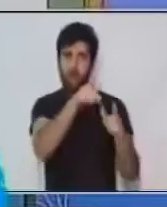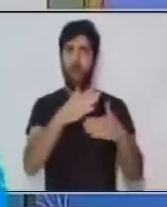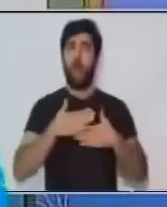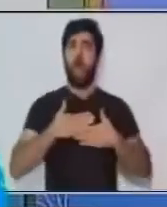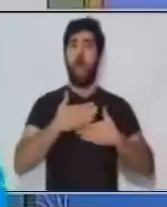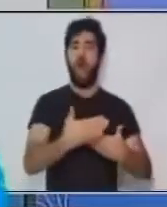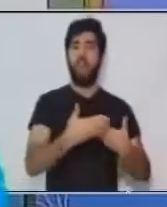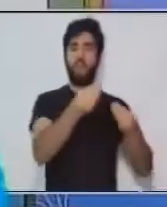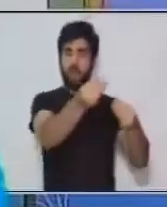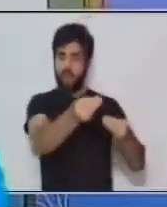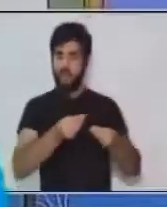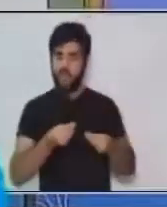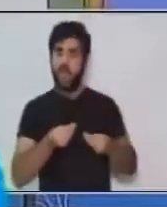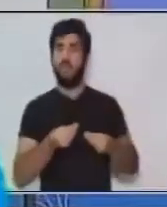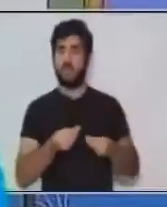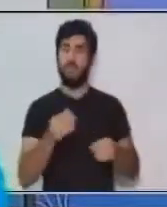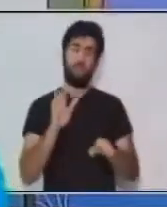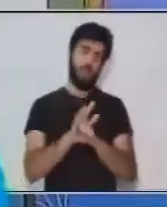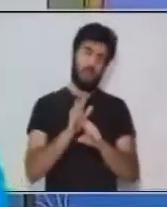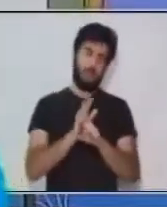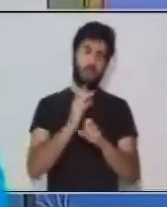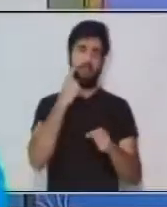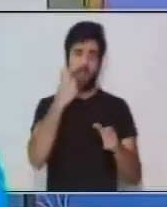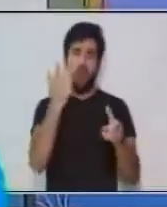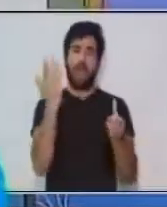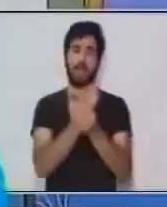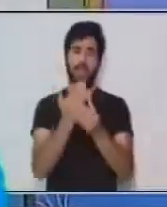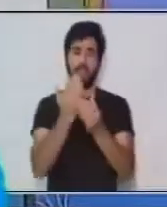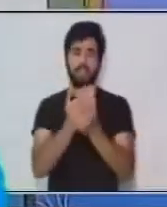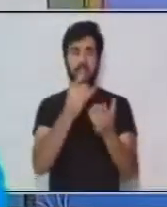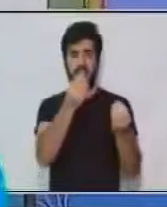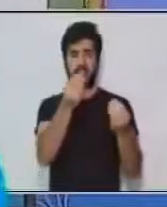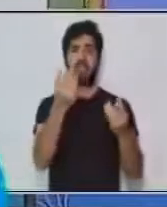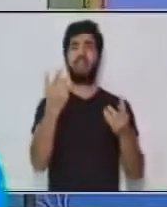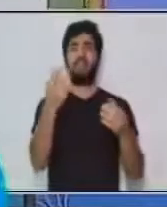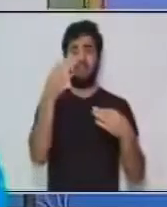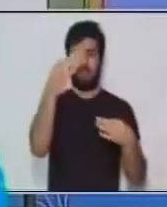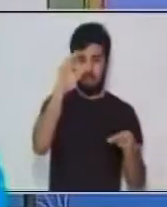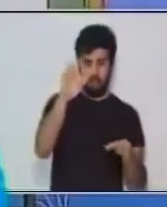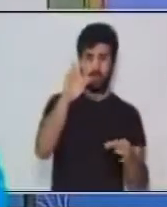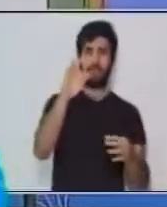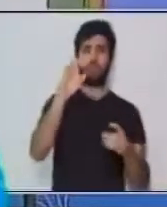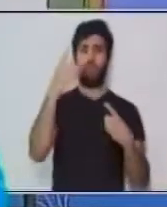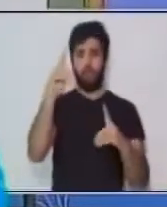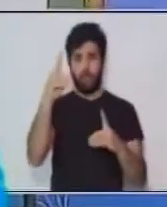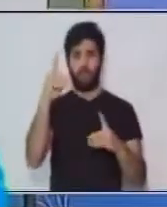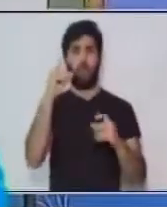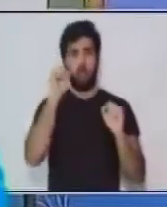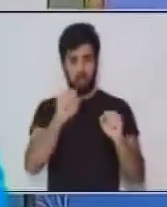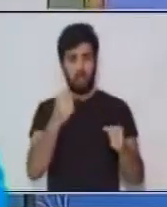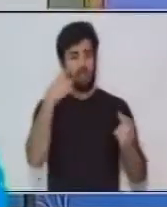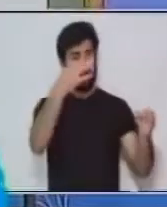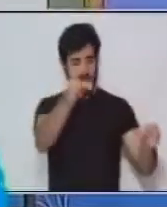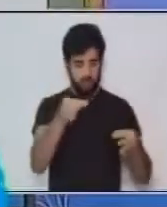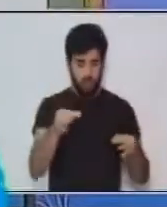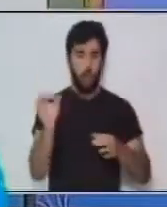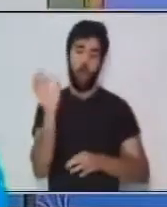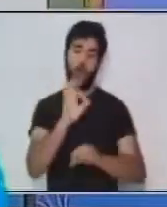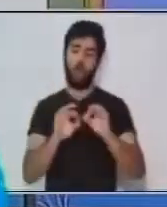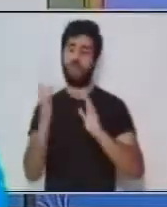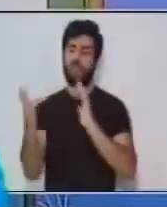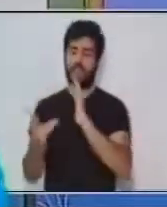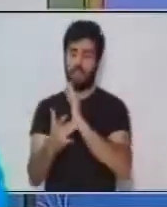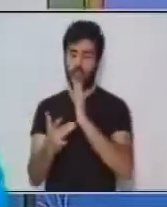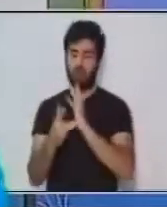en otras palabras, pueden ser archivos. Y estos archivos pueden ser tanto físicos, escritos o también